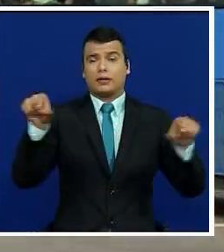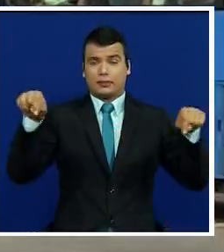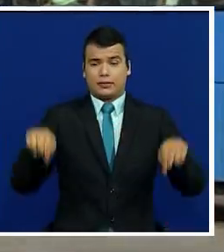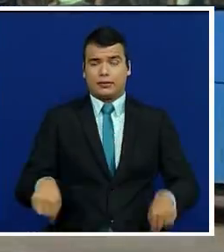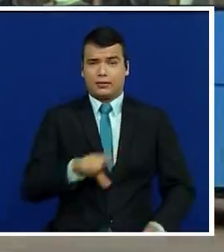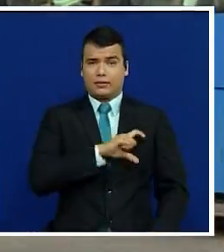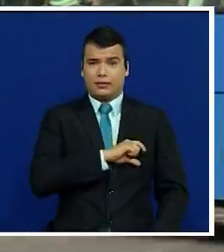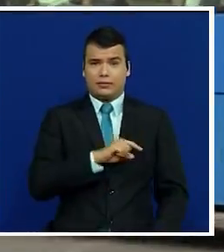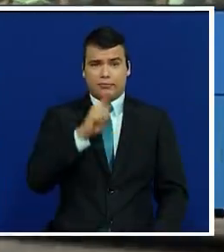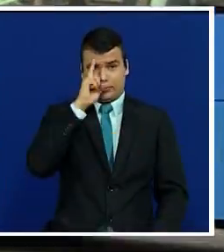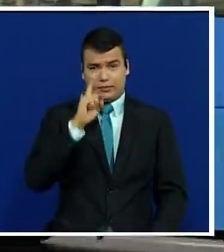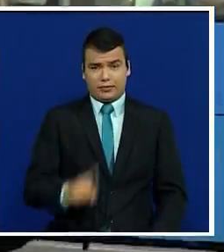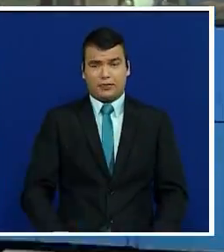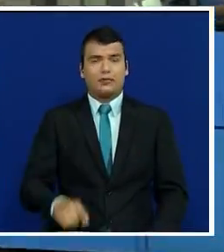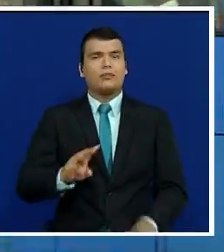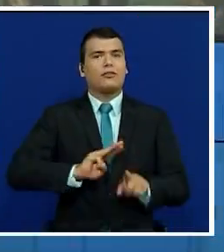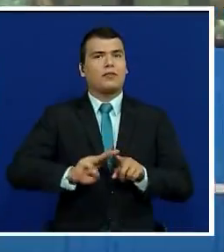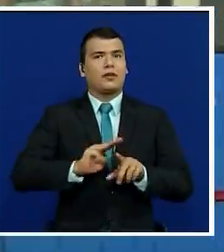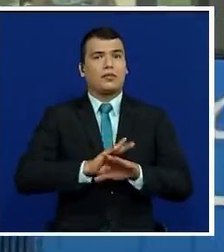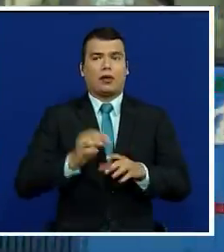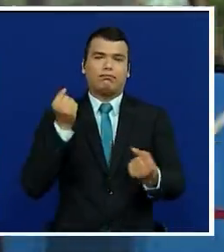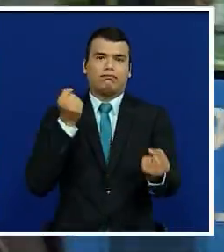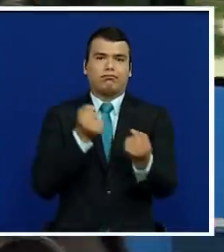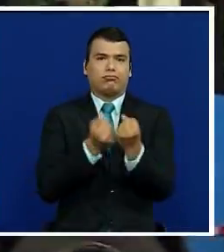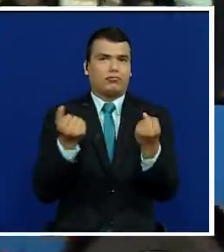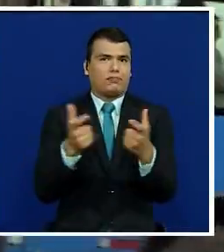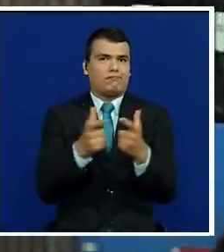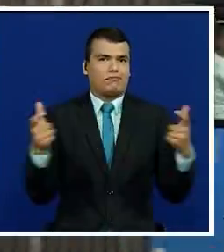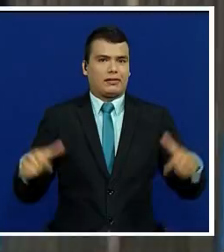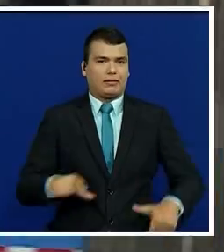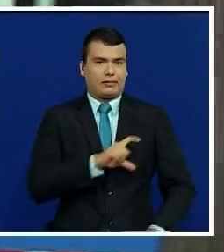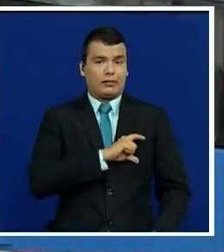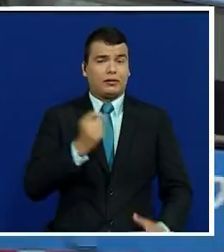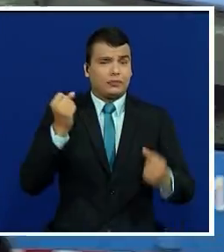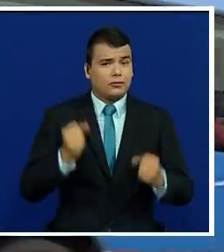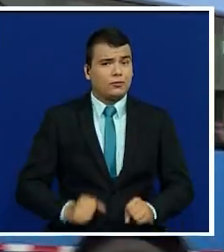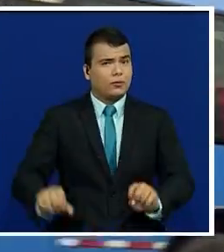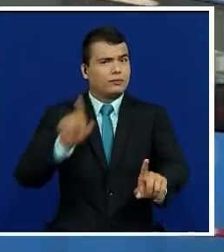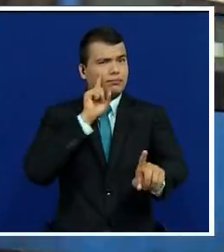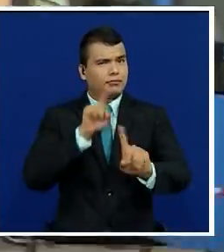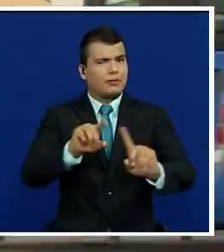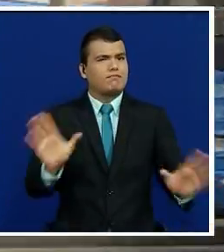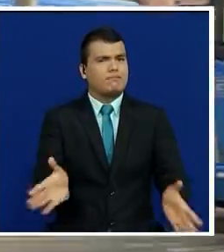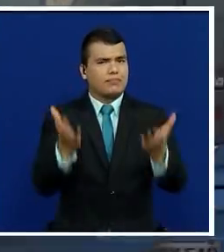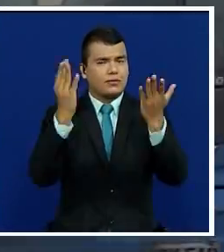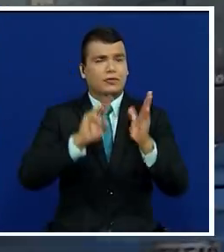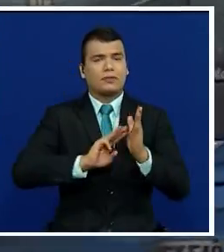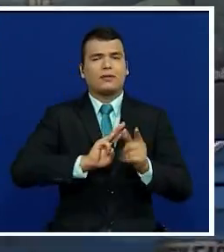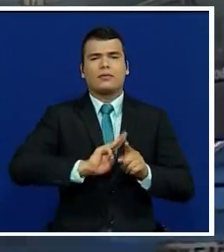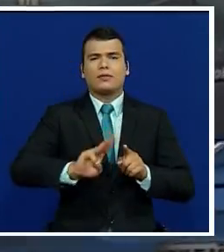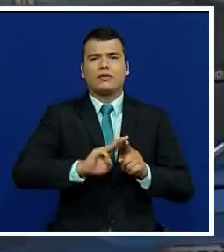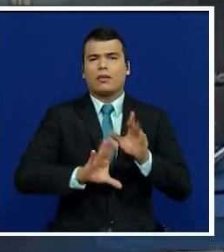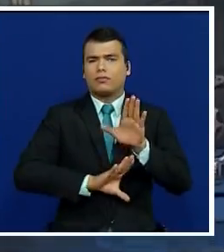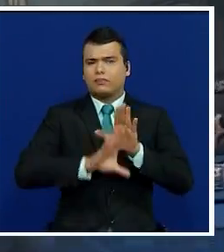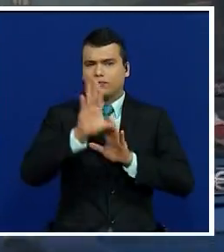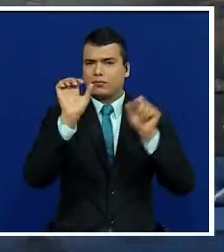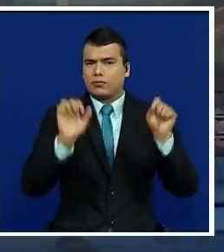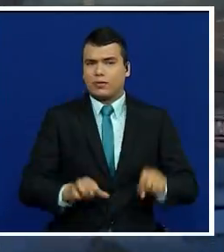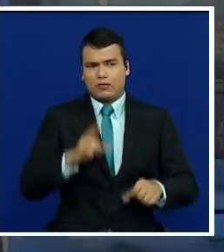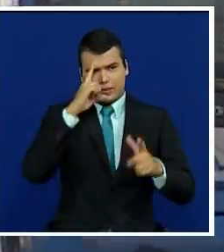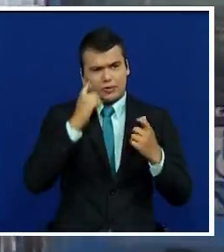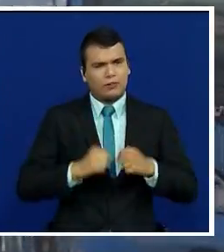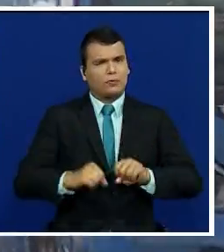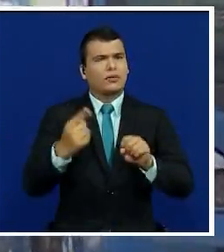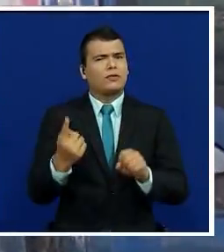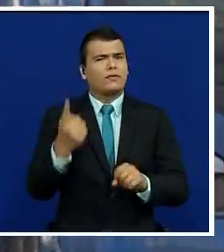otra después del mío tenemos que hacer todos los esfuerzos posibles porque el mío salga adelante parte sobreesfuerzo es que no hemos hecho